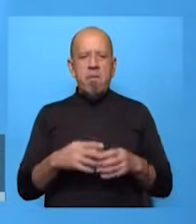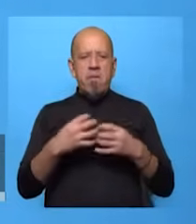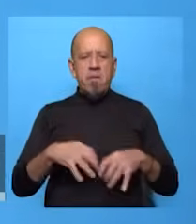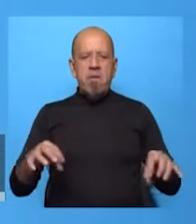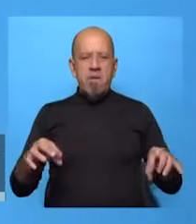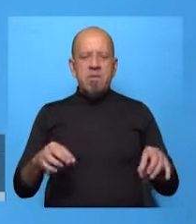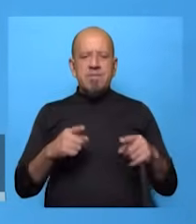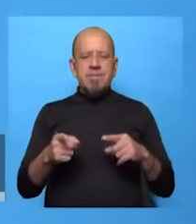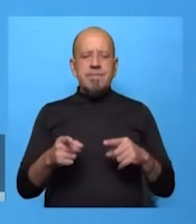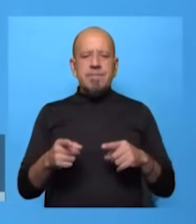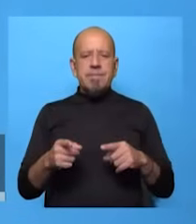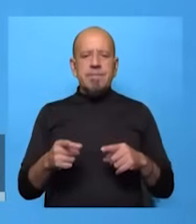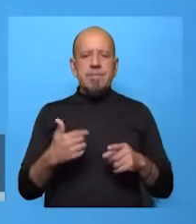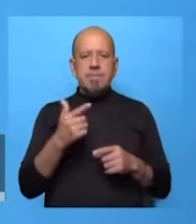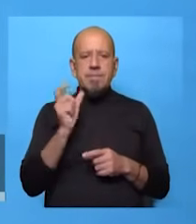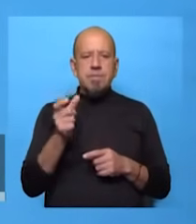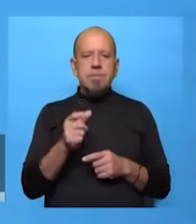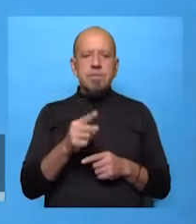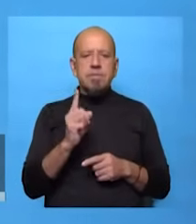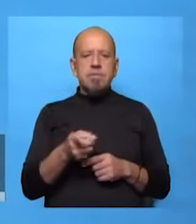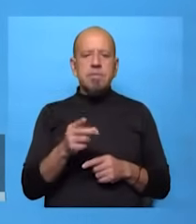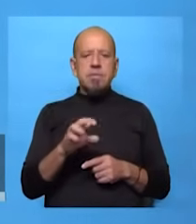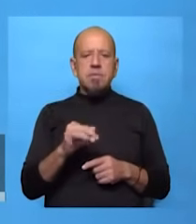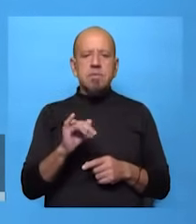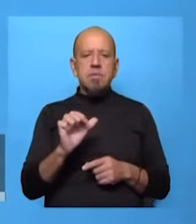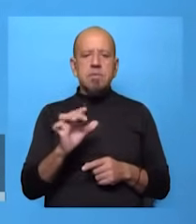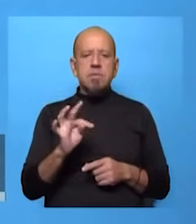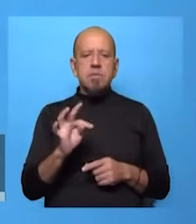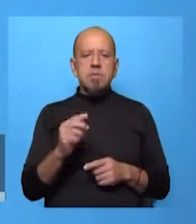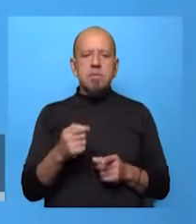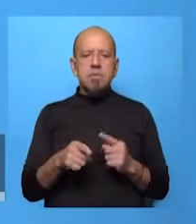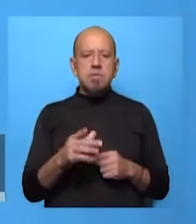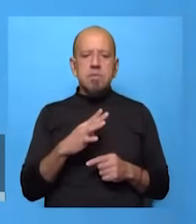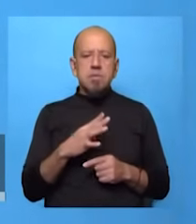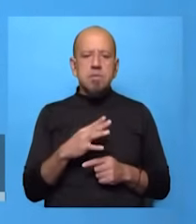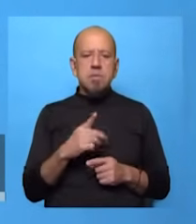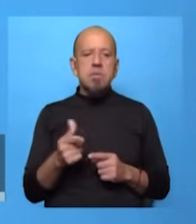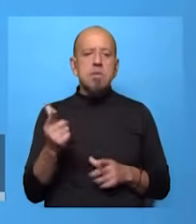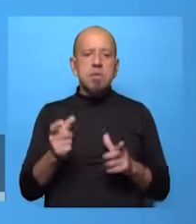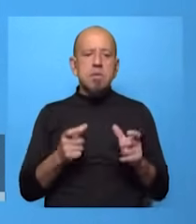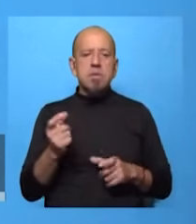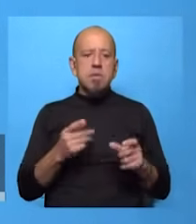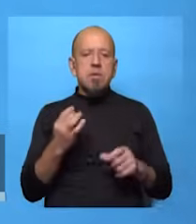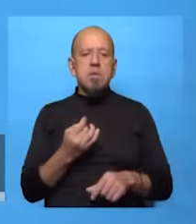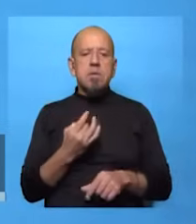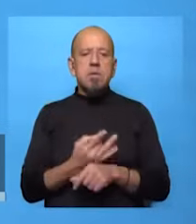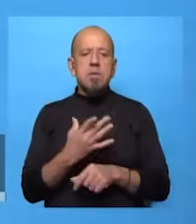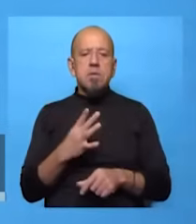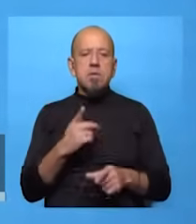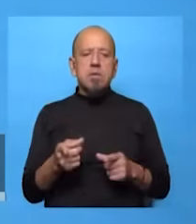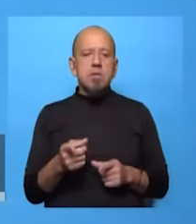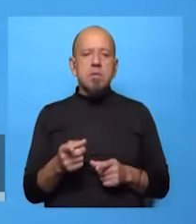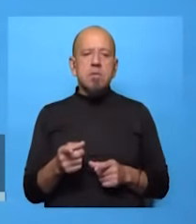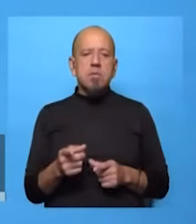importar ese esos relatos de otros lados hay cultivadores de la grieta y profesionales de la grieta hay en el